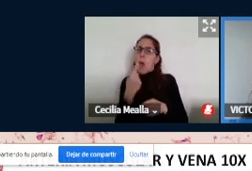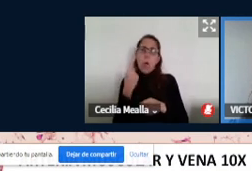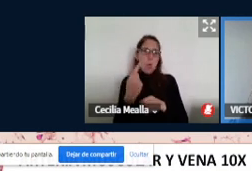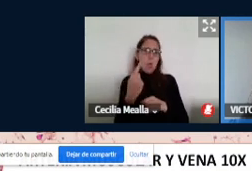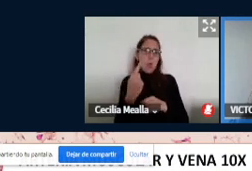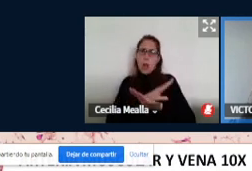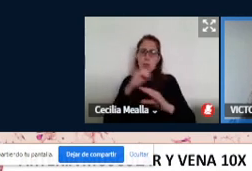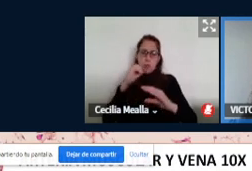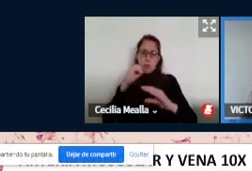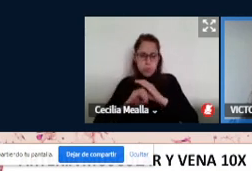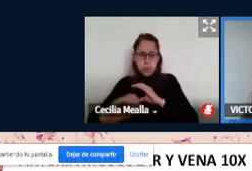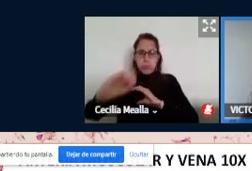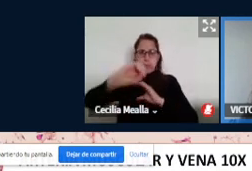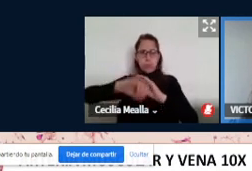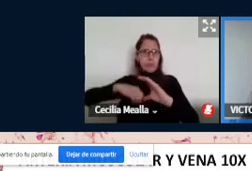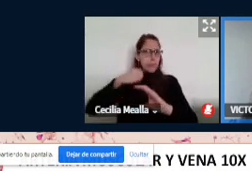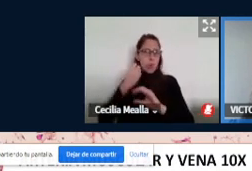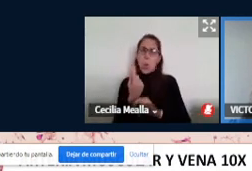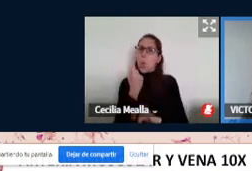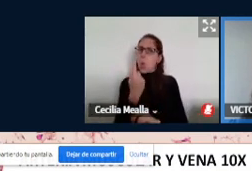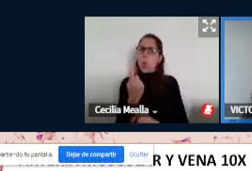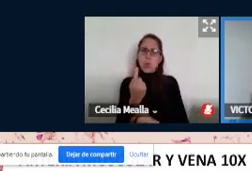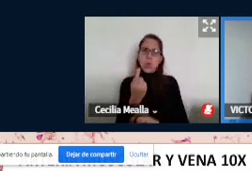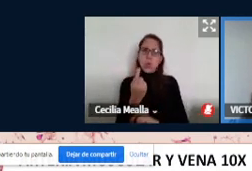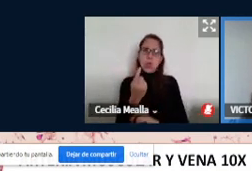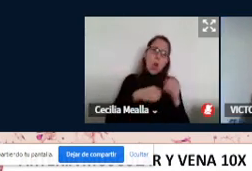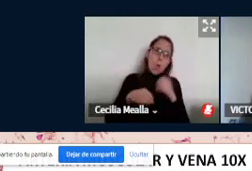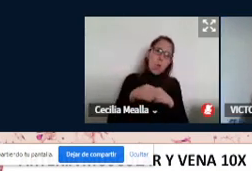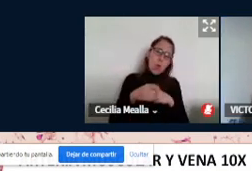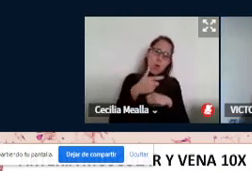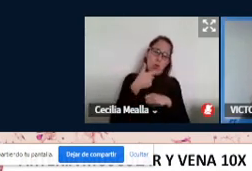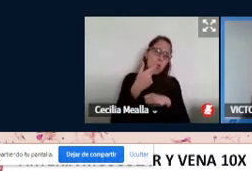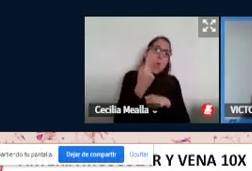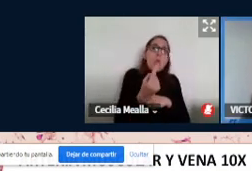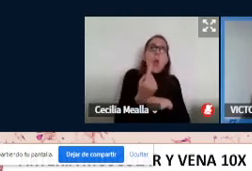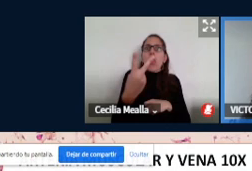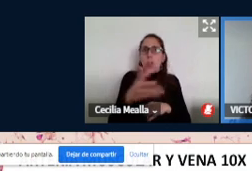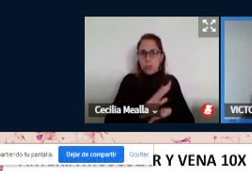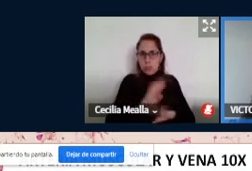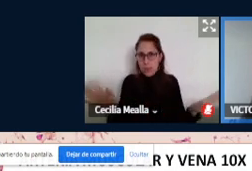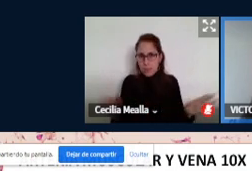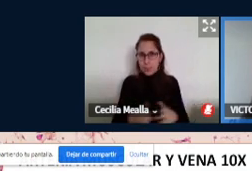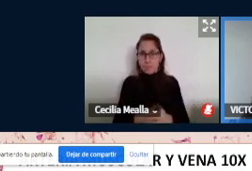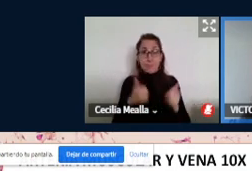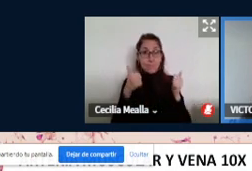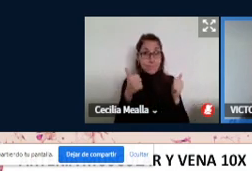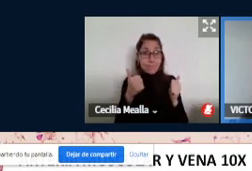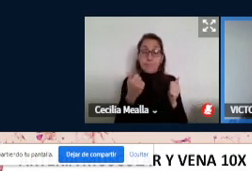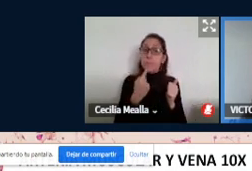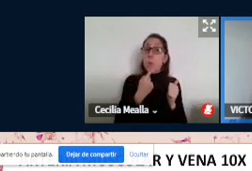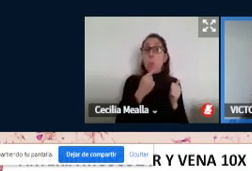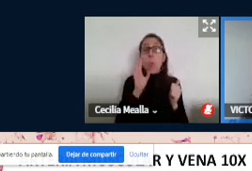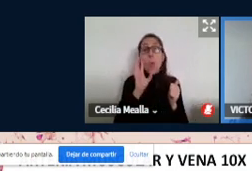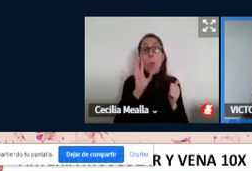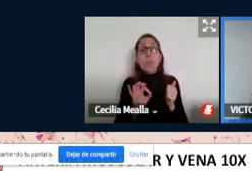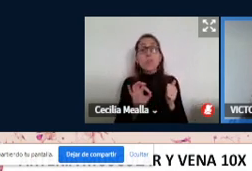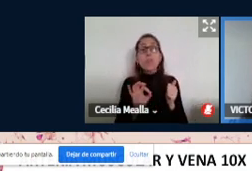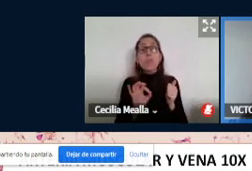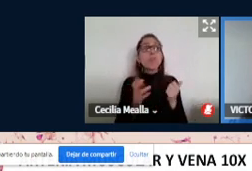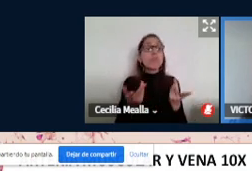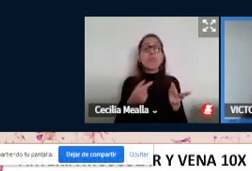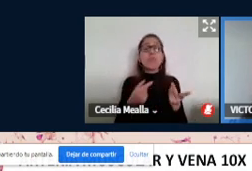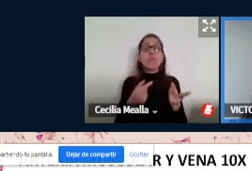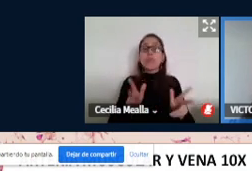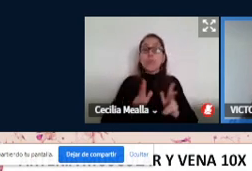endoteliales, entra 1 o 2 nada más glóbulos rojos. ¿Estamos? ¿Alguna duda? ¿Algo que quieran o